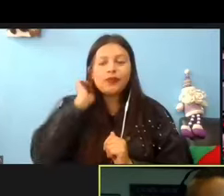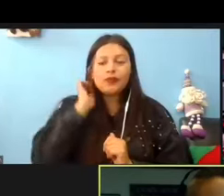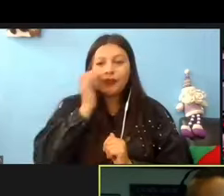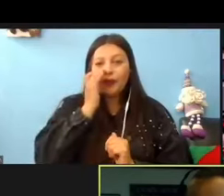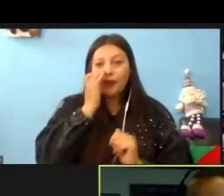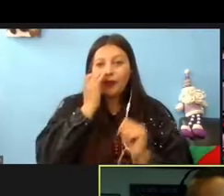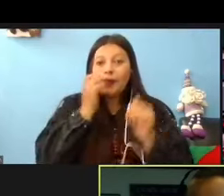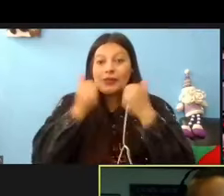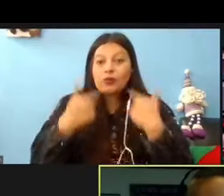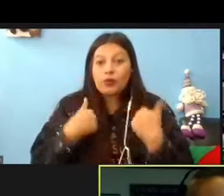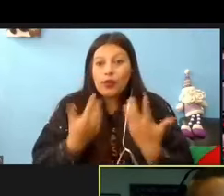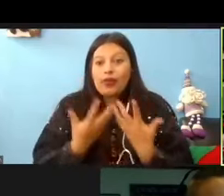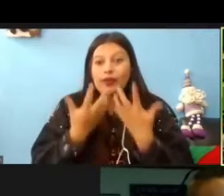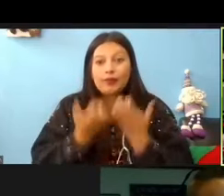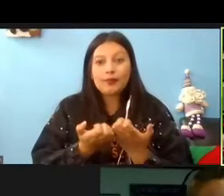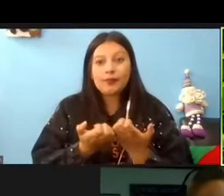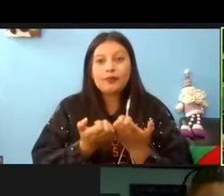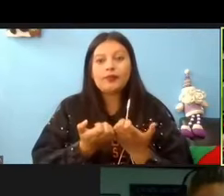Bien, quisiera